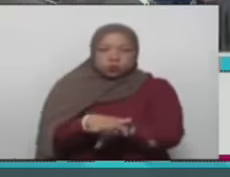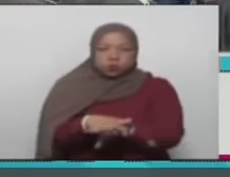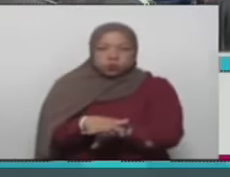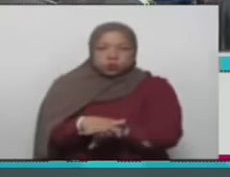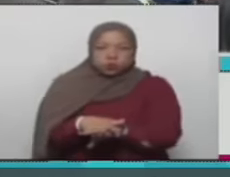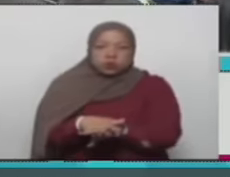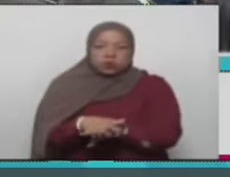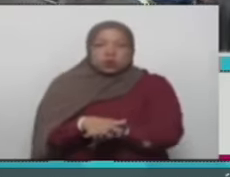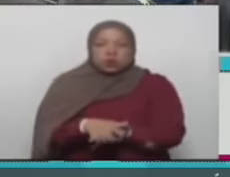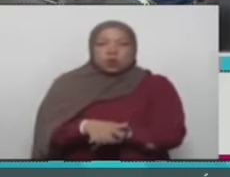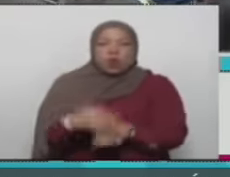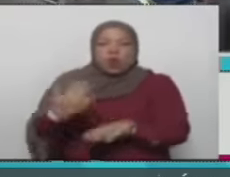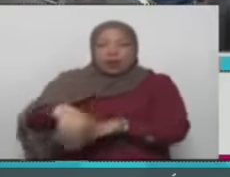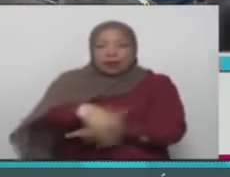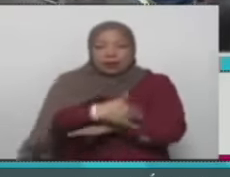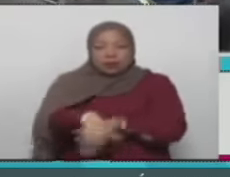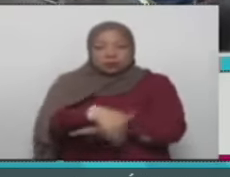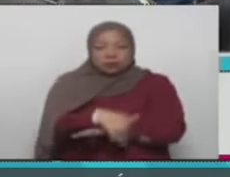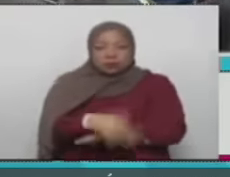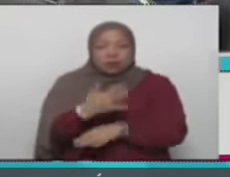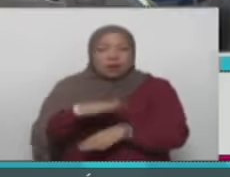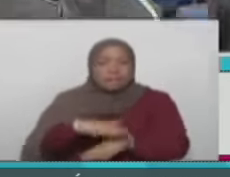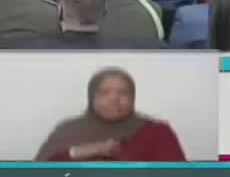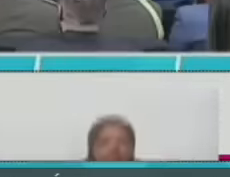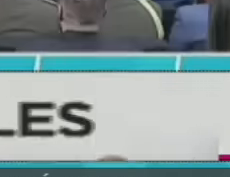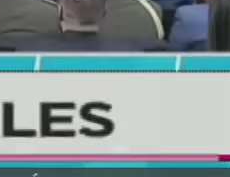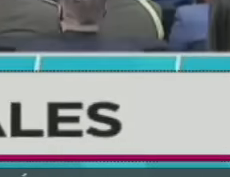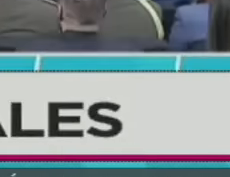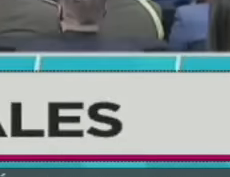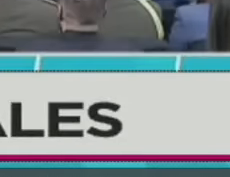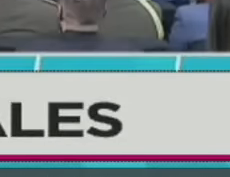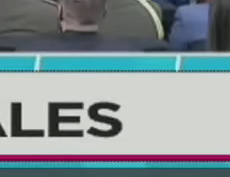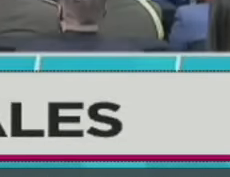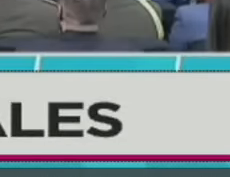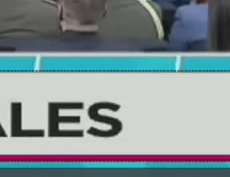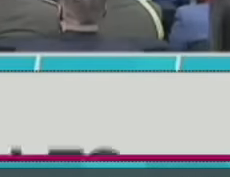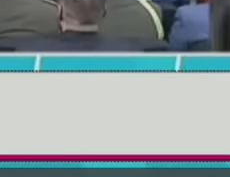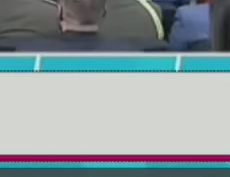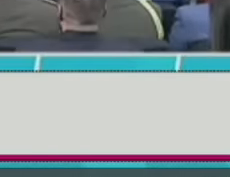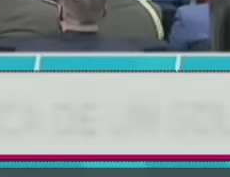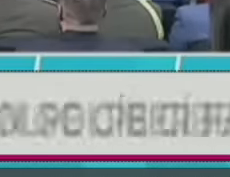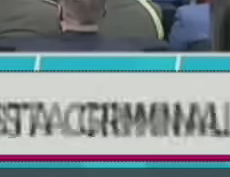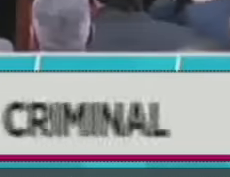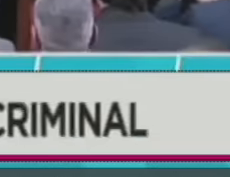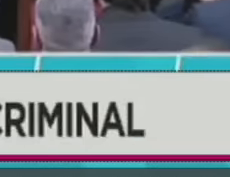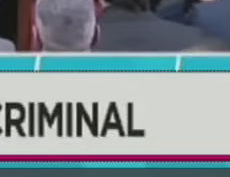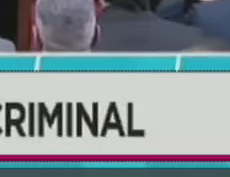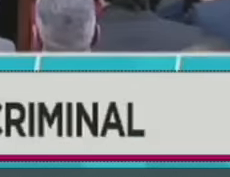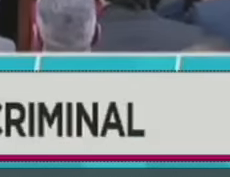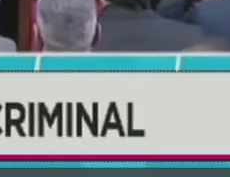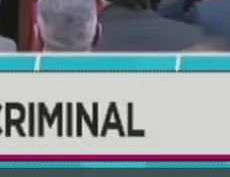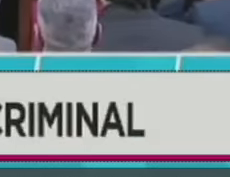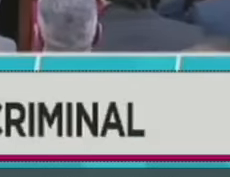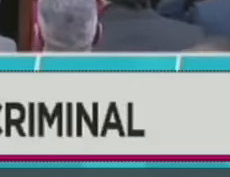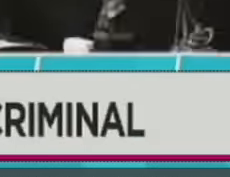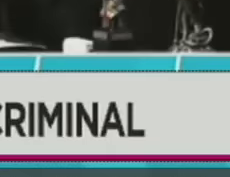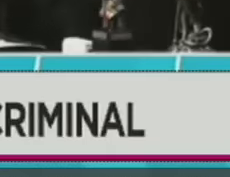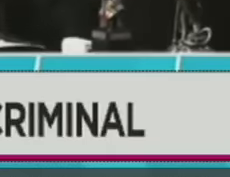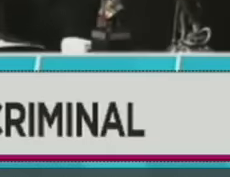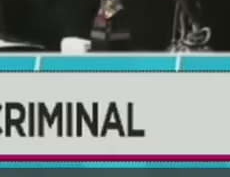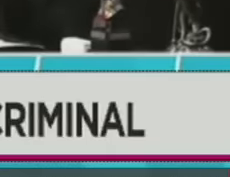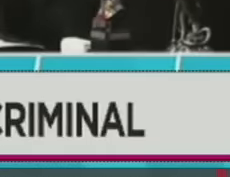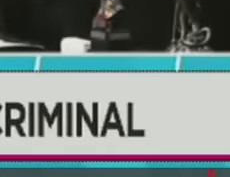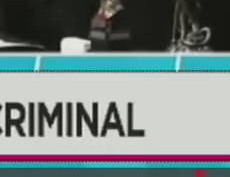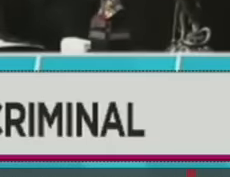sus criminales a la calle y pedir la intervención. Es un golpe contra la capacidad de seguridad ciudadana y las fuerzas